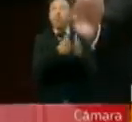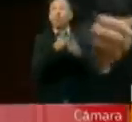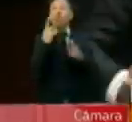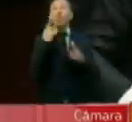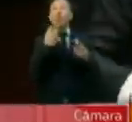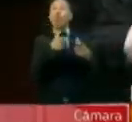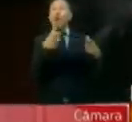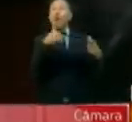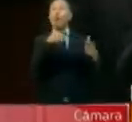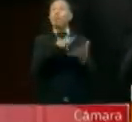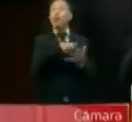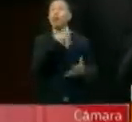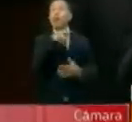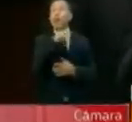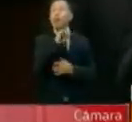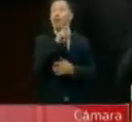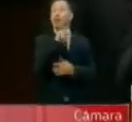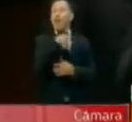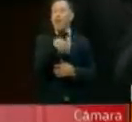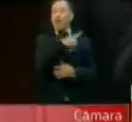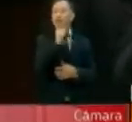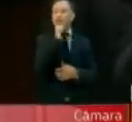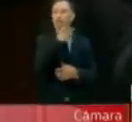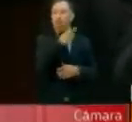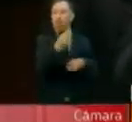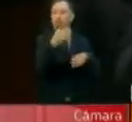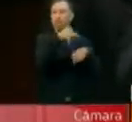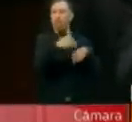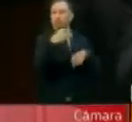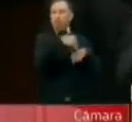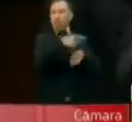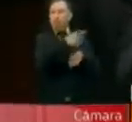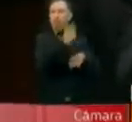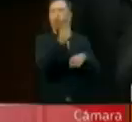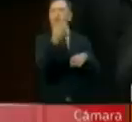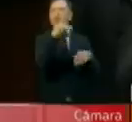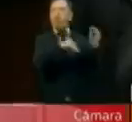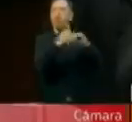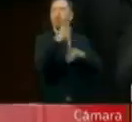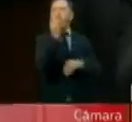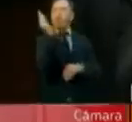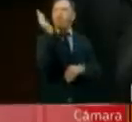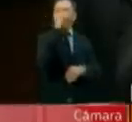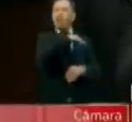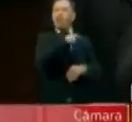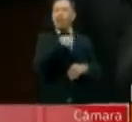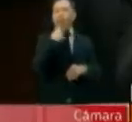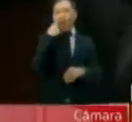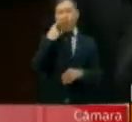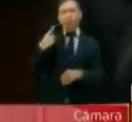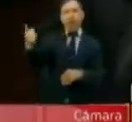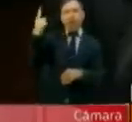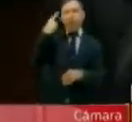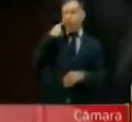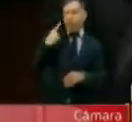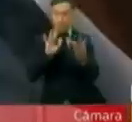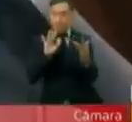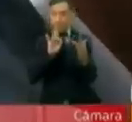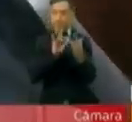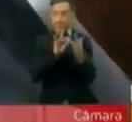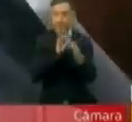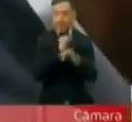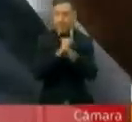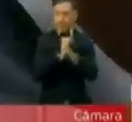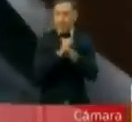cambio constitucional, por cierto, promovido por Alejandro Moreno y la fracción del PRI en la Cámara de Diputados,